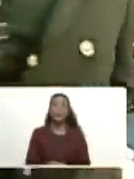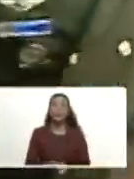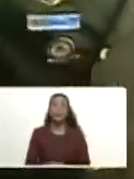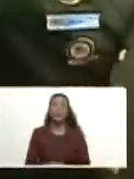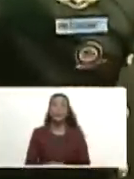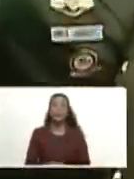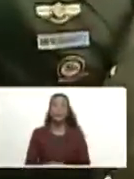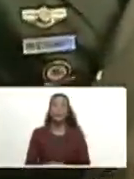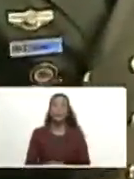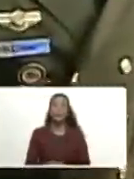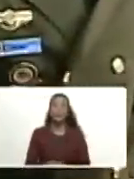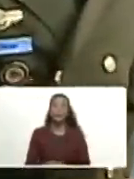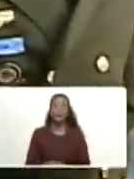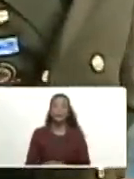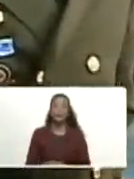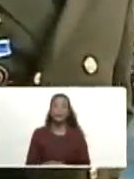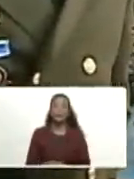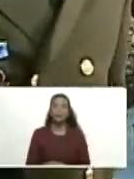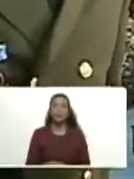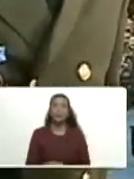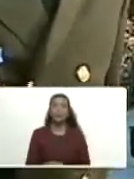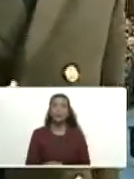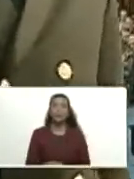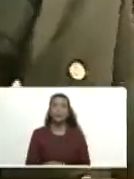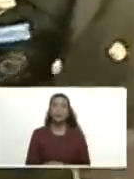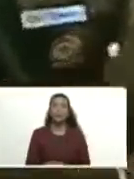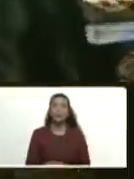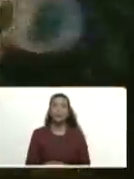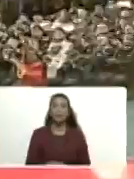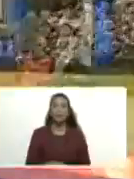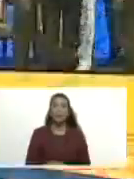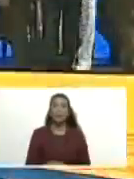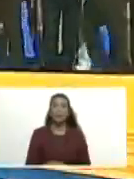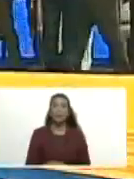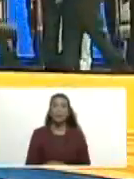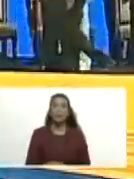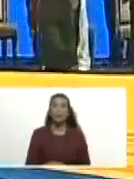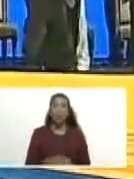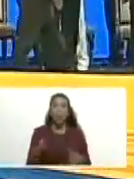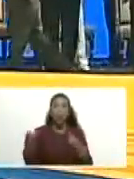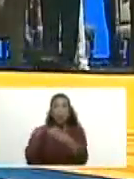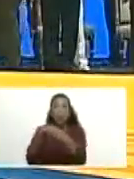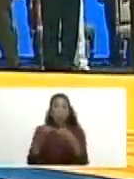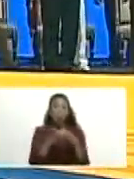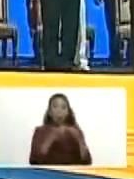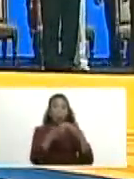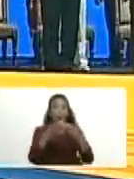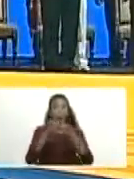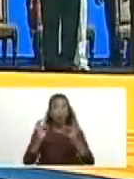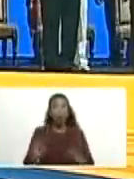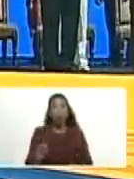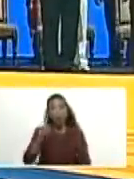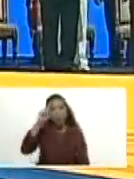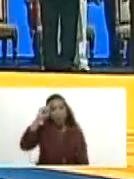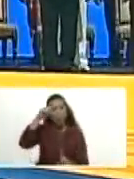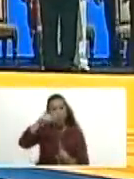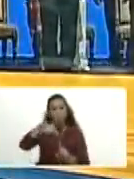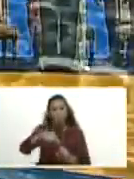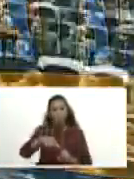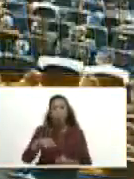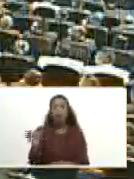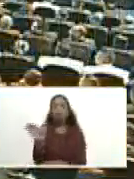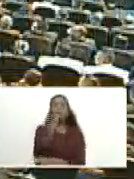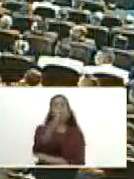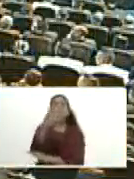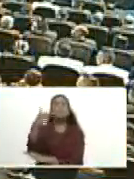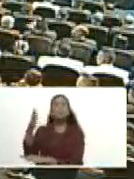la izquierda! ¡Frente! ¡Más! Un cuerpo castrense que se ha dedicado a levantar las banderas de